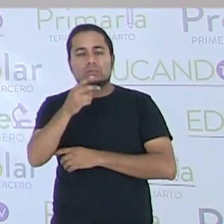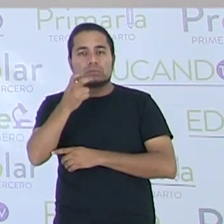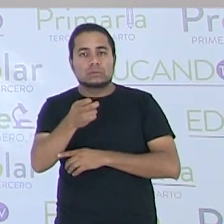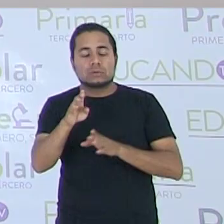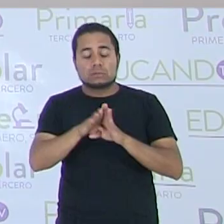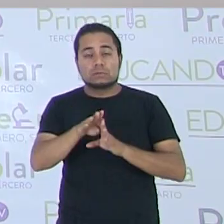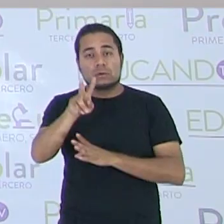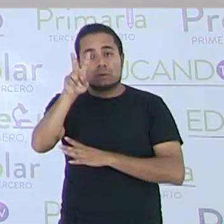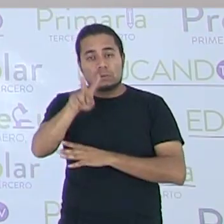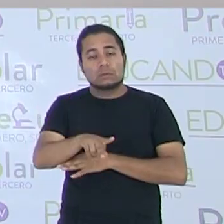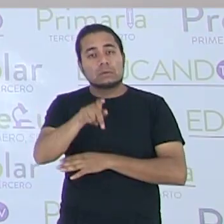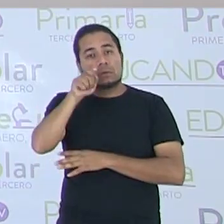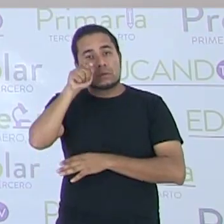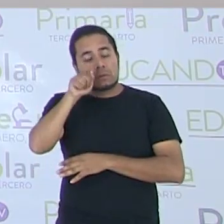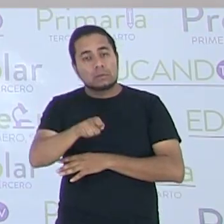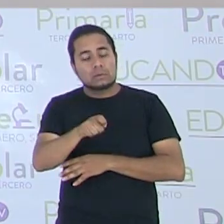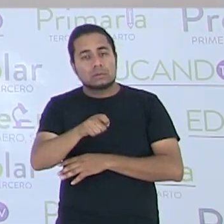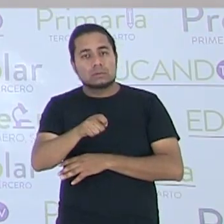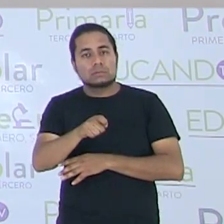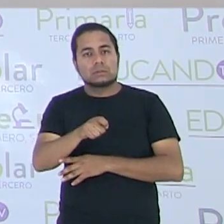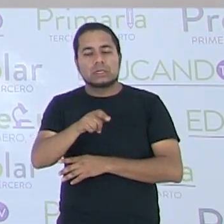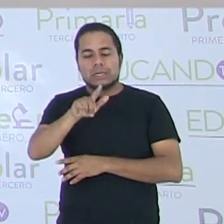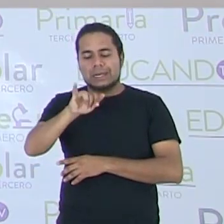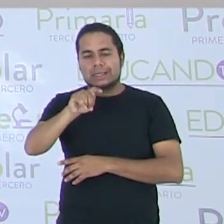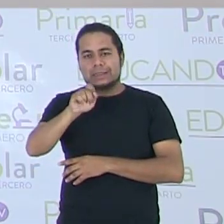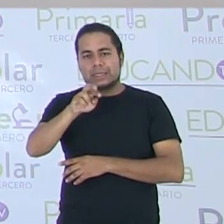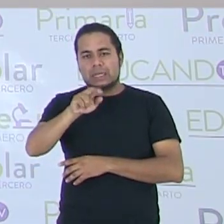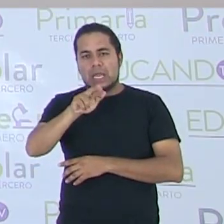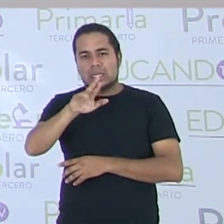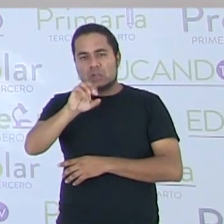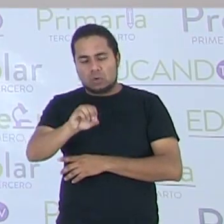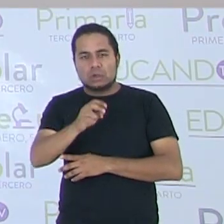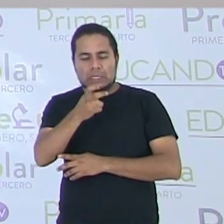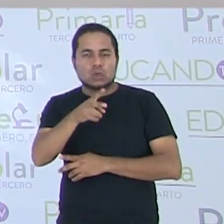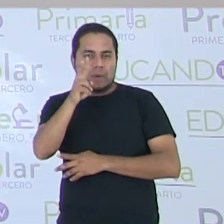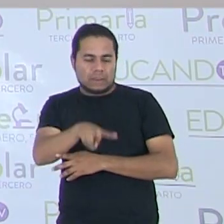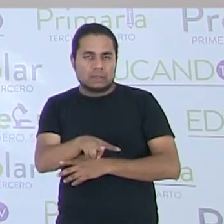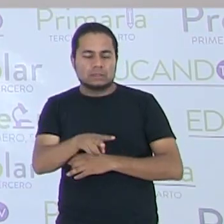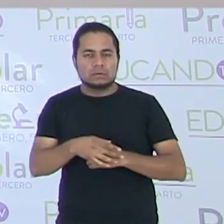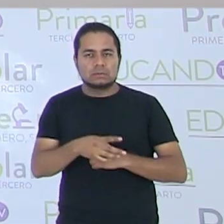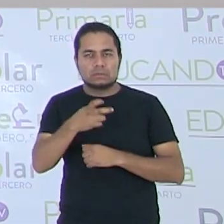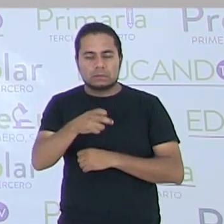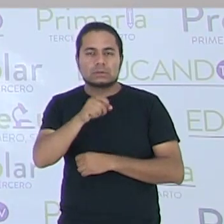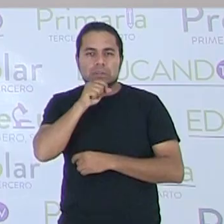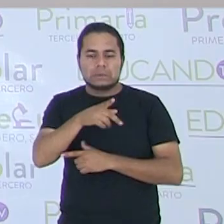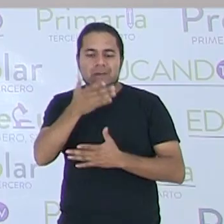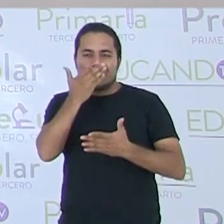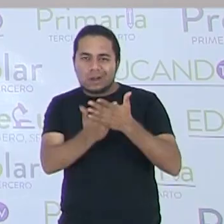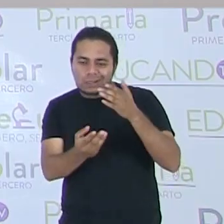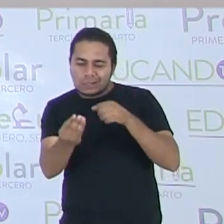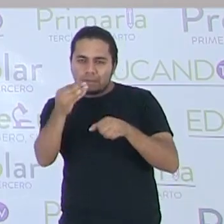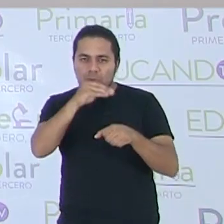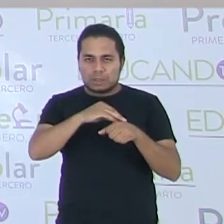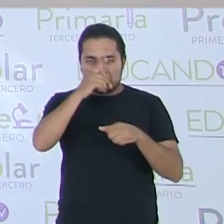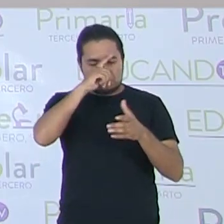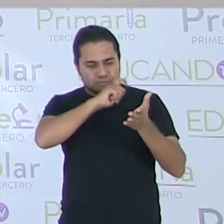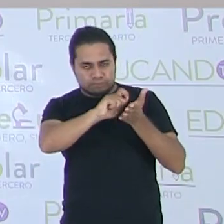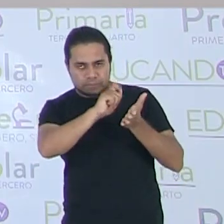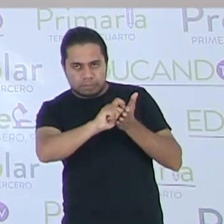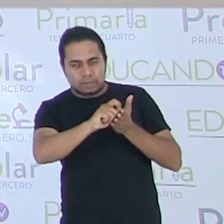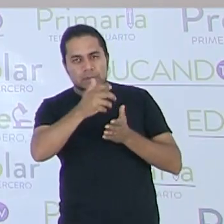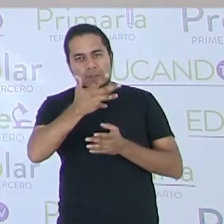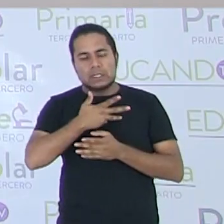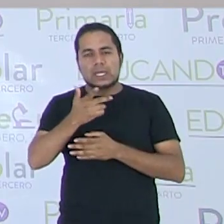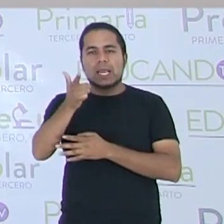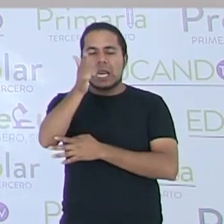es real es el sentido literario. Entonces, también eso nos hace falta anotar, que tiene